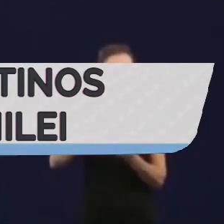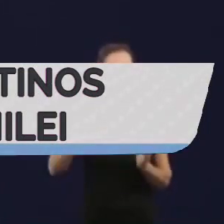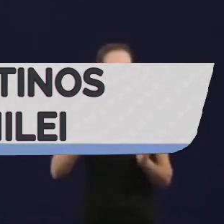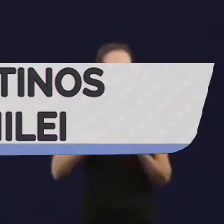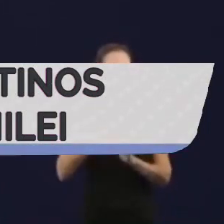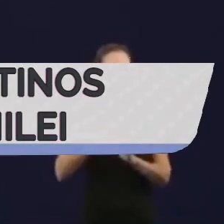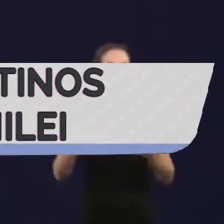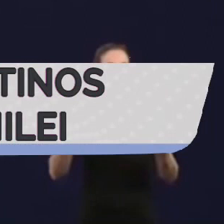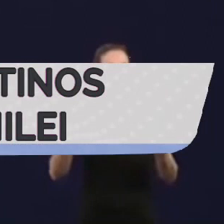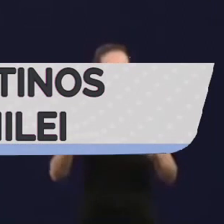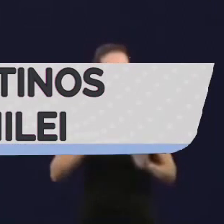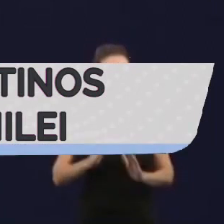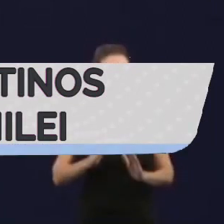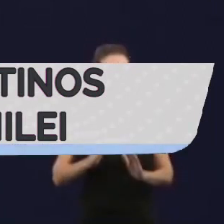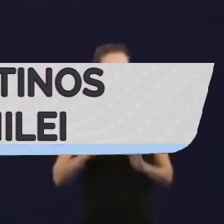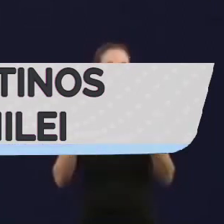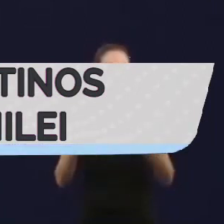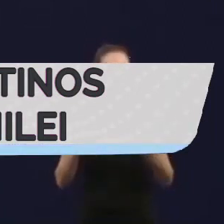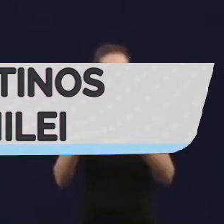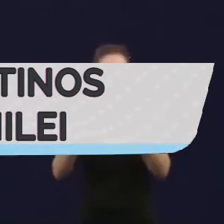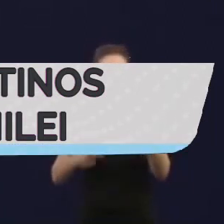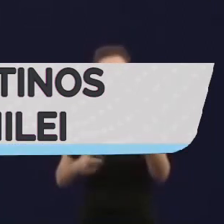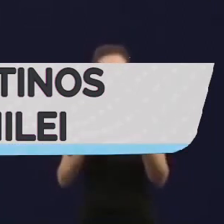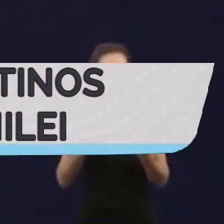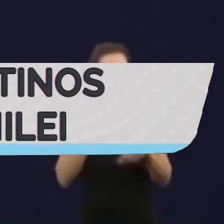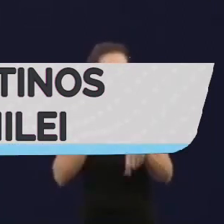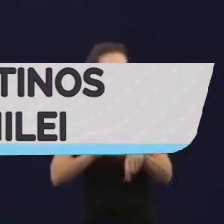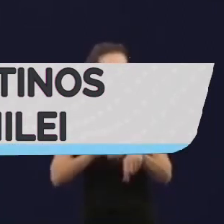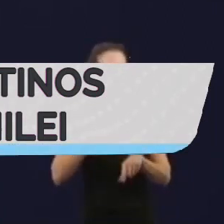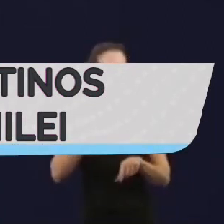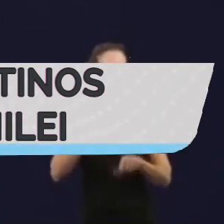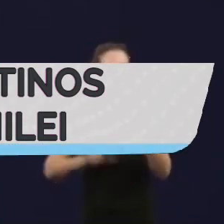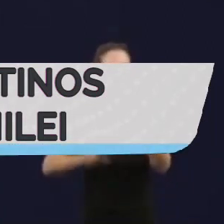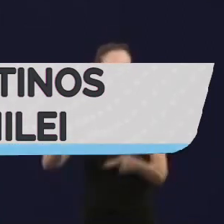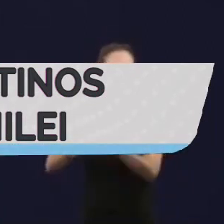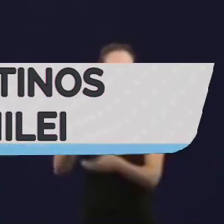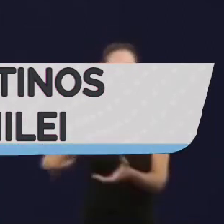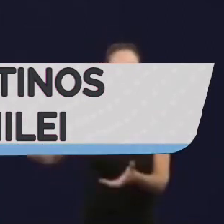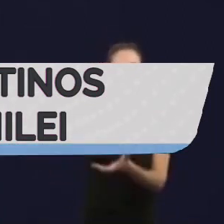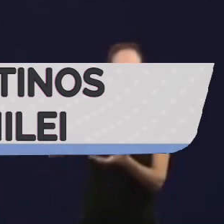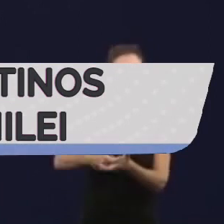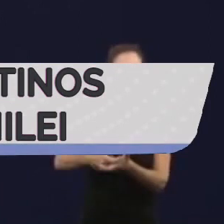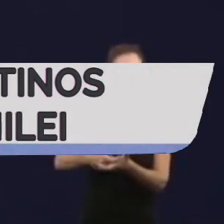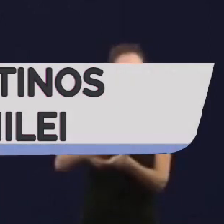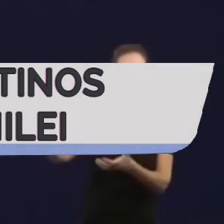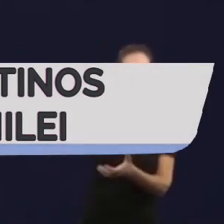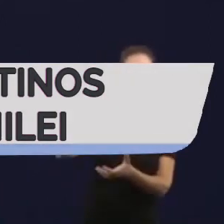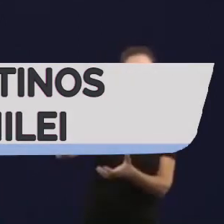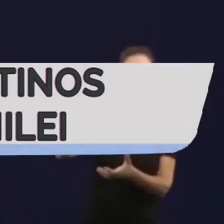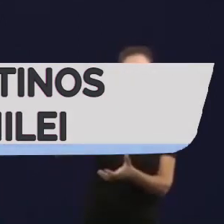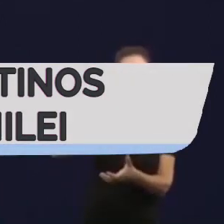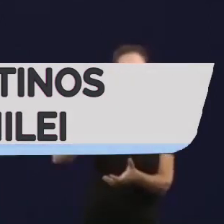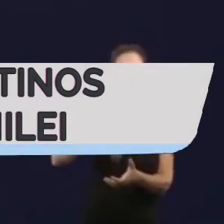supuesto que esto ocurre cuando los inversores que están del otro lado ven en Argentina un país que